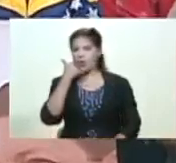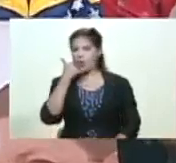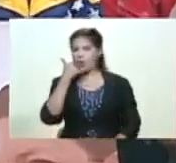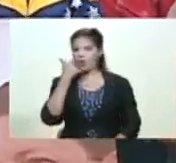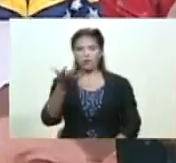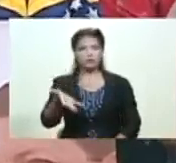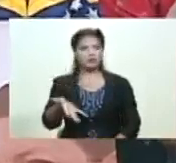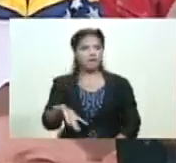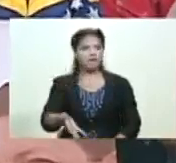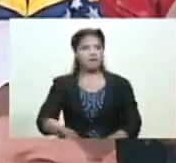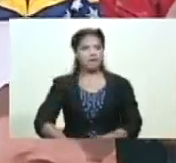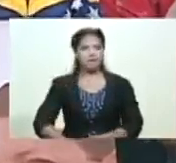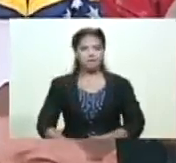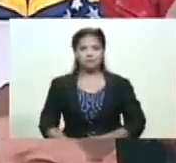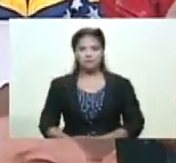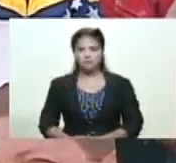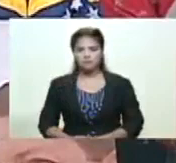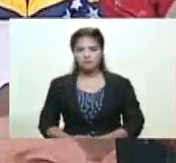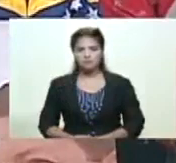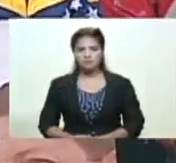groseras